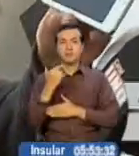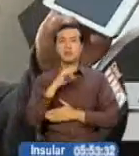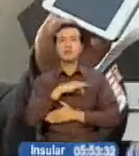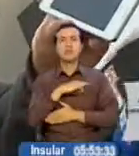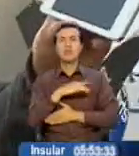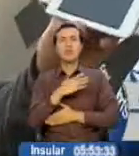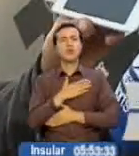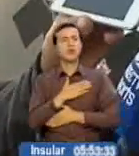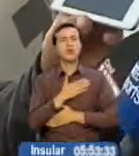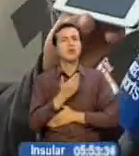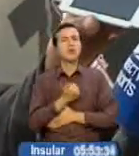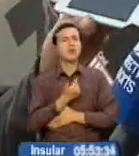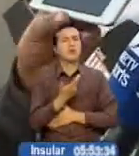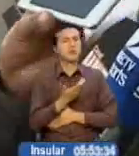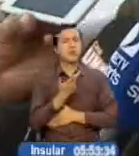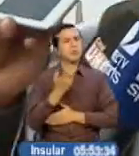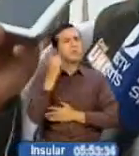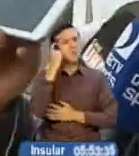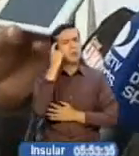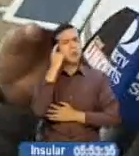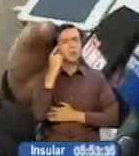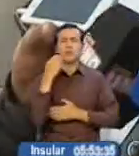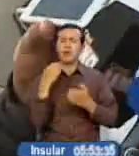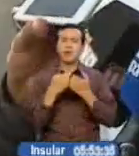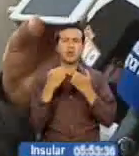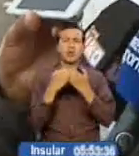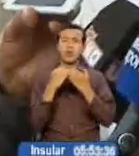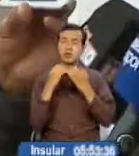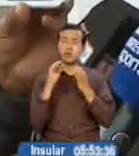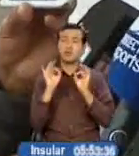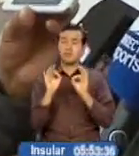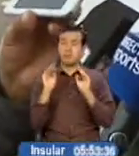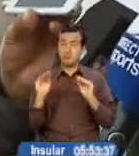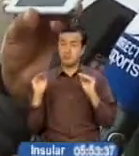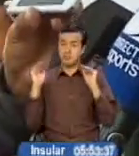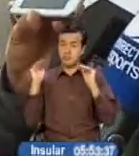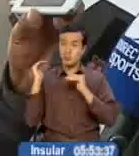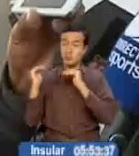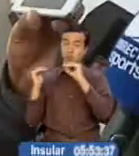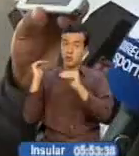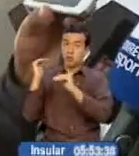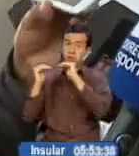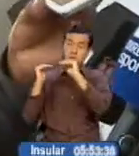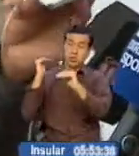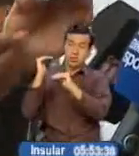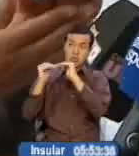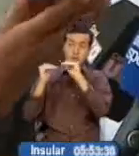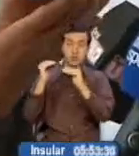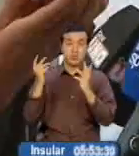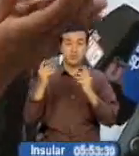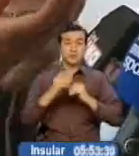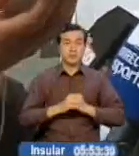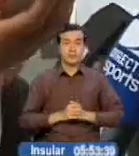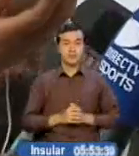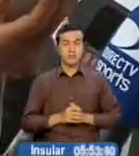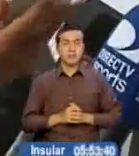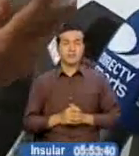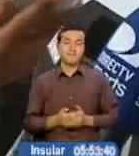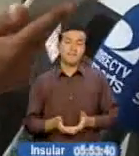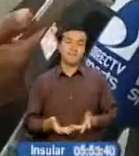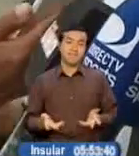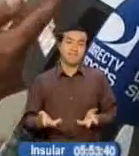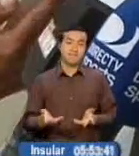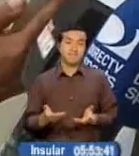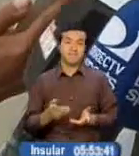Luis Antonio? Bueno, para mí es una de las mejores selecciones que han venido mejorando los últimos tiempos y bueno, y nada, tenemos